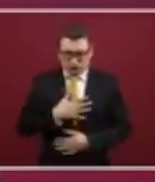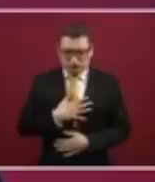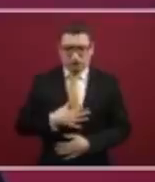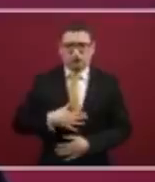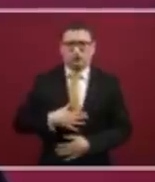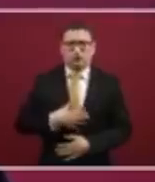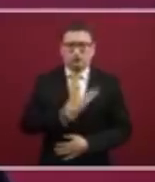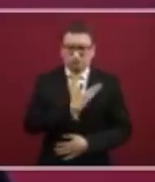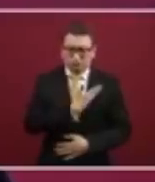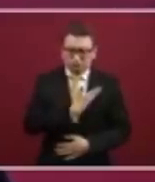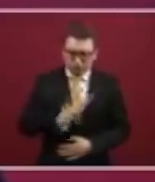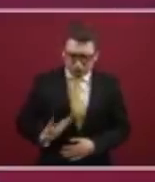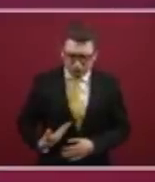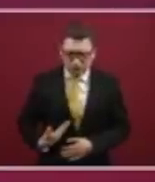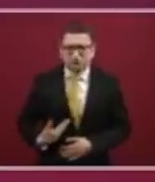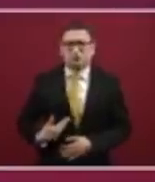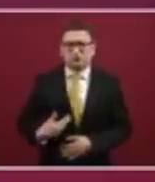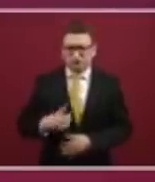como presidente,